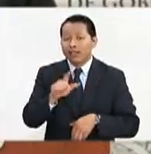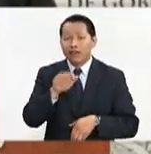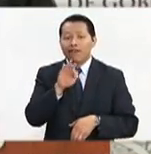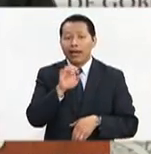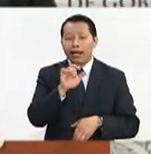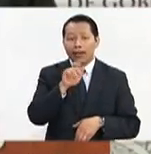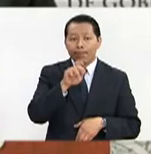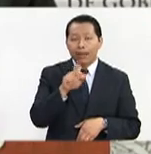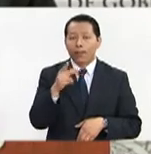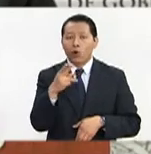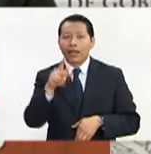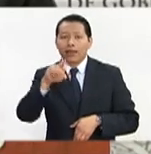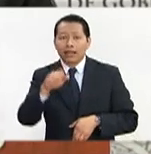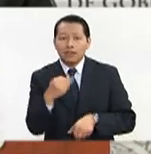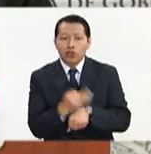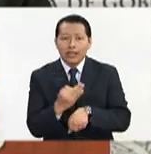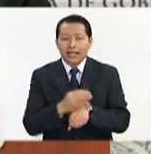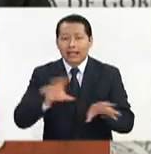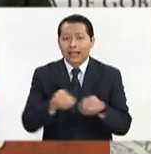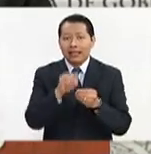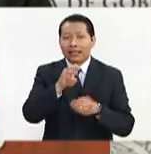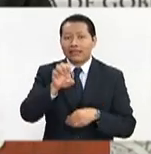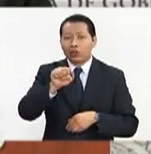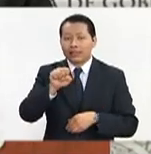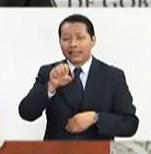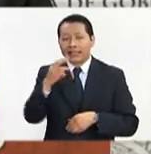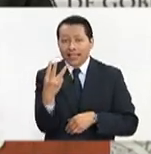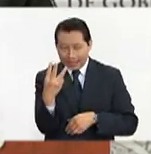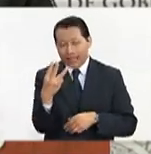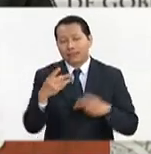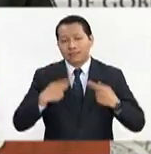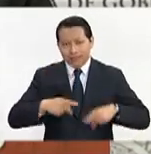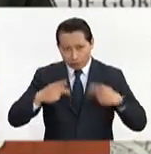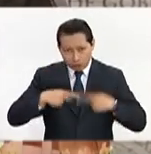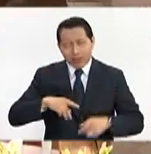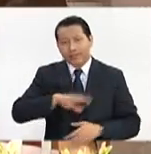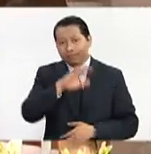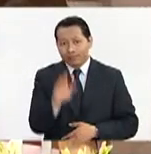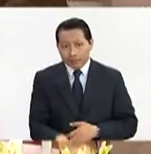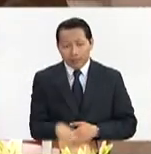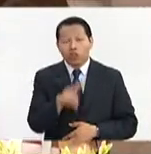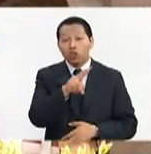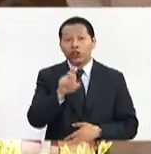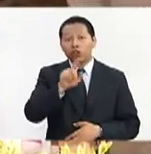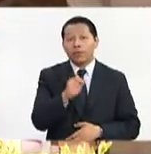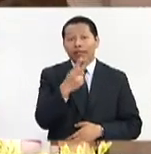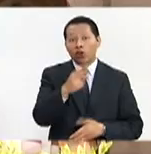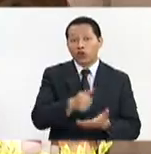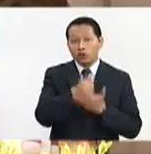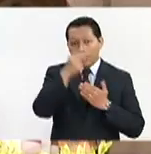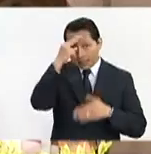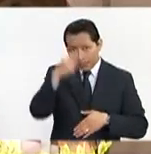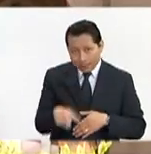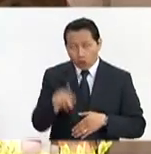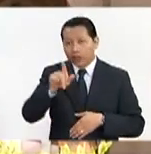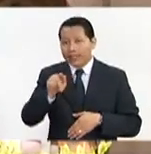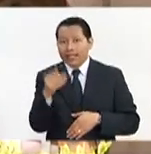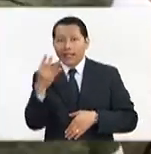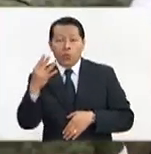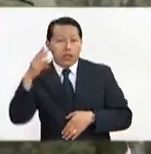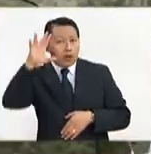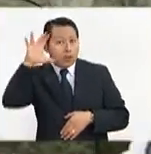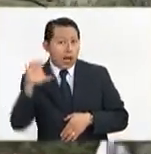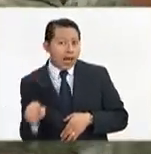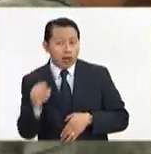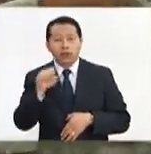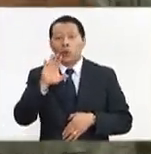informó que suman ya 363 el número de víctimas. Se trata de 222 en la Ciudad de México, 74 en